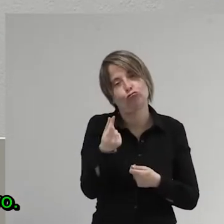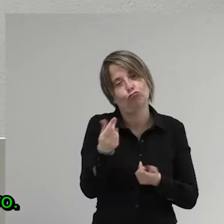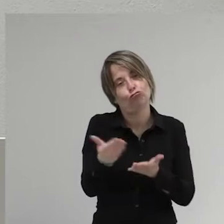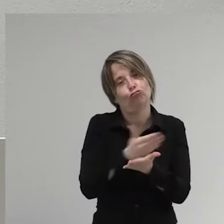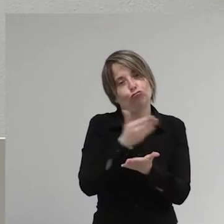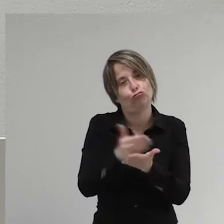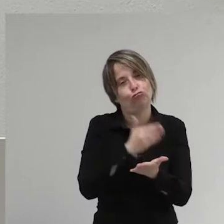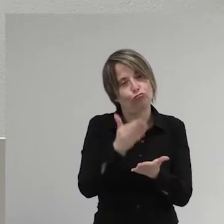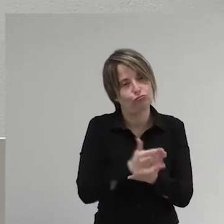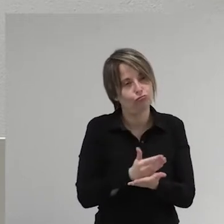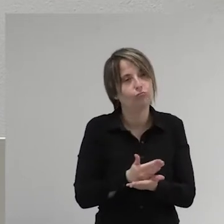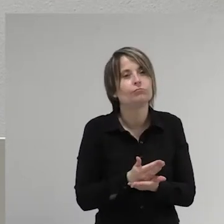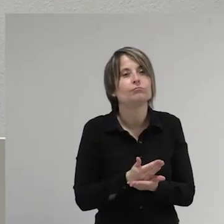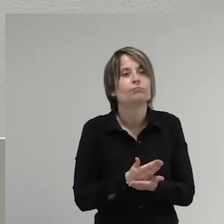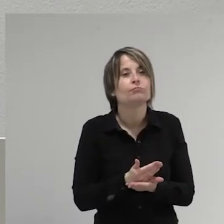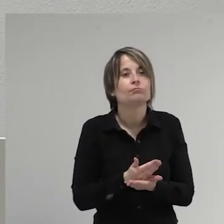lucrativo.